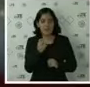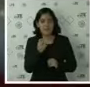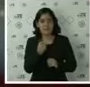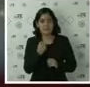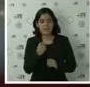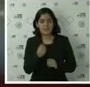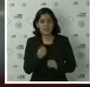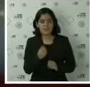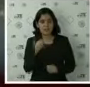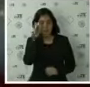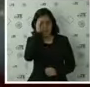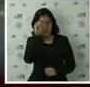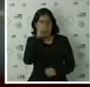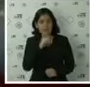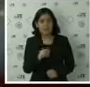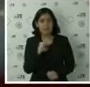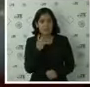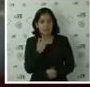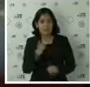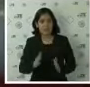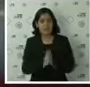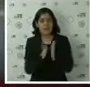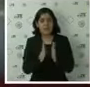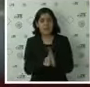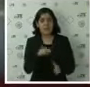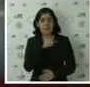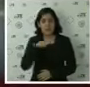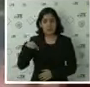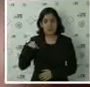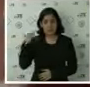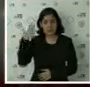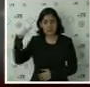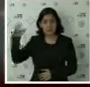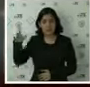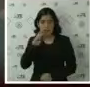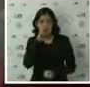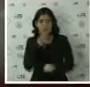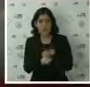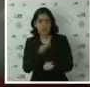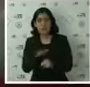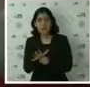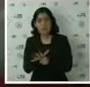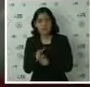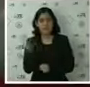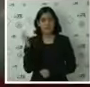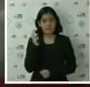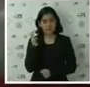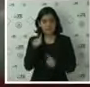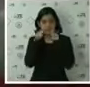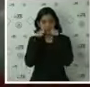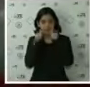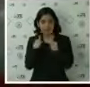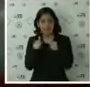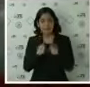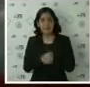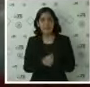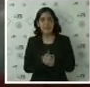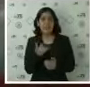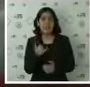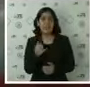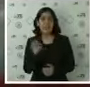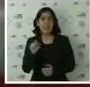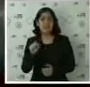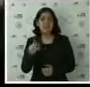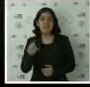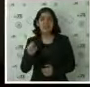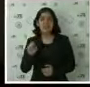es escucharles. Y en ese sentido es que, como bien lo dijeron ustedes, nos toca a todos. Y Stephanie dijo una palabra que yo aquí tenía